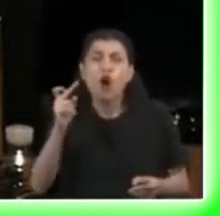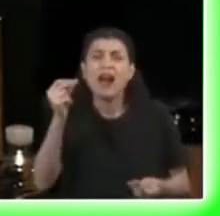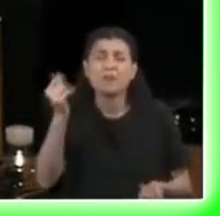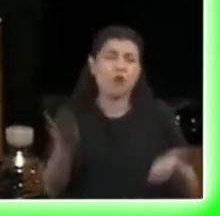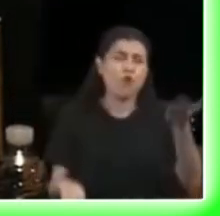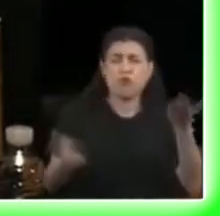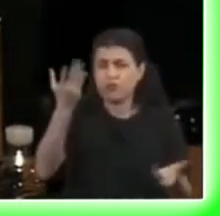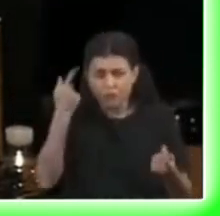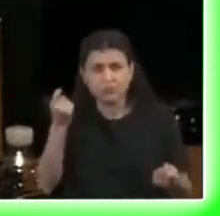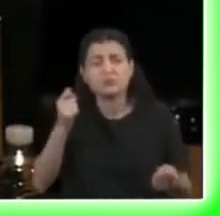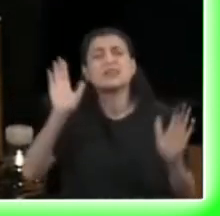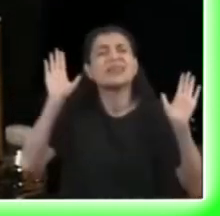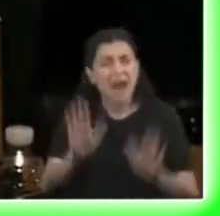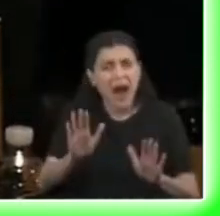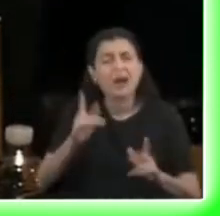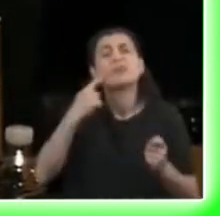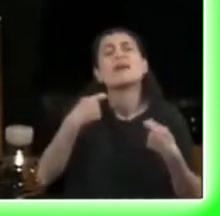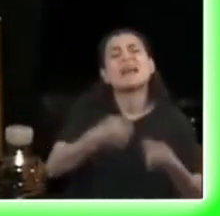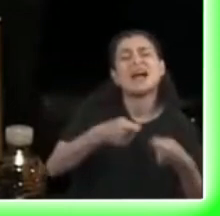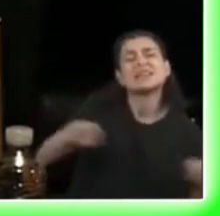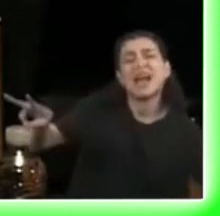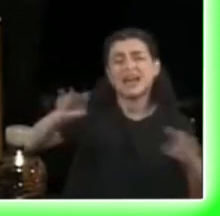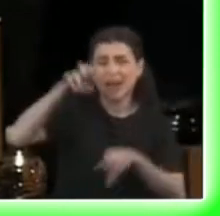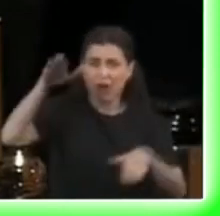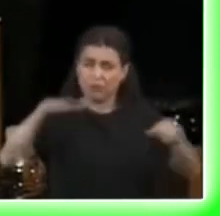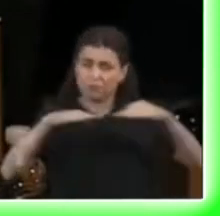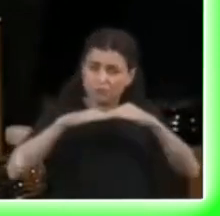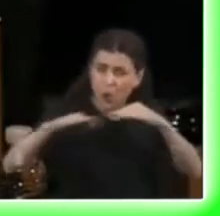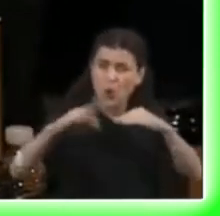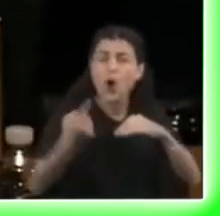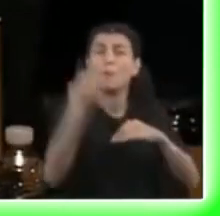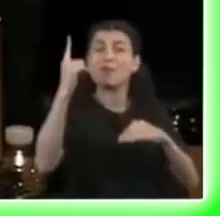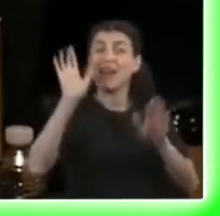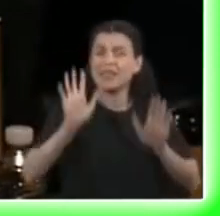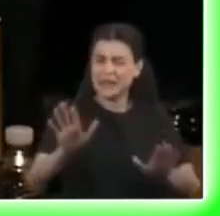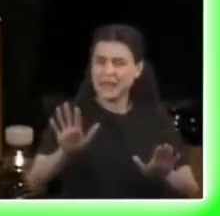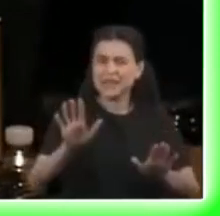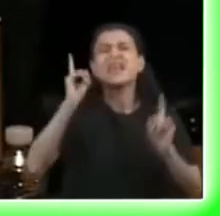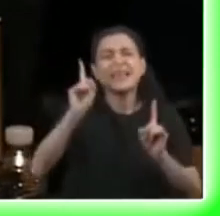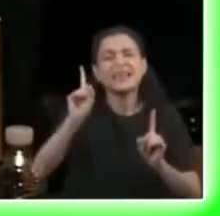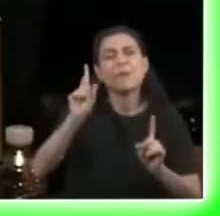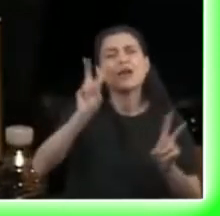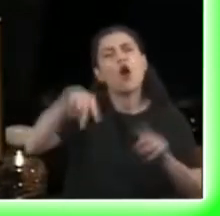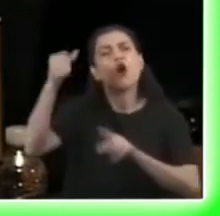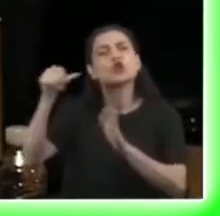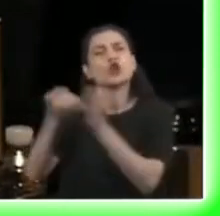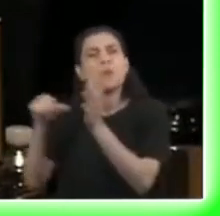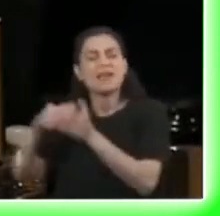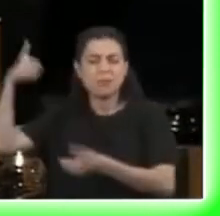logrado el superávit fiscal y comercial sostenido por primera vez en 20 años y habiendo atraído inversiones por más